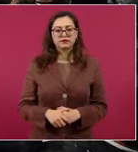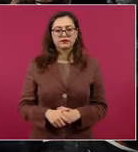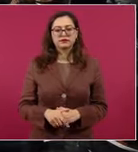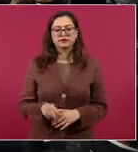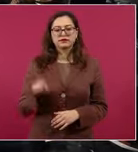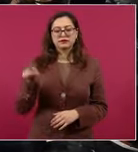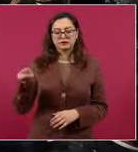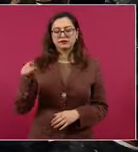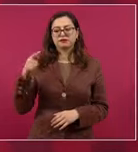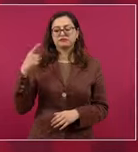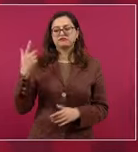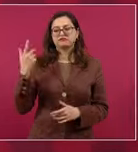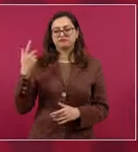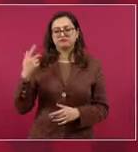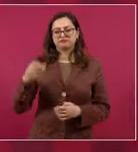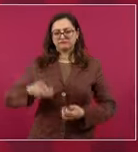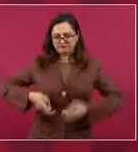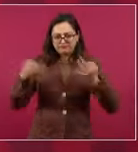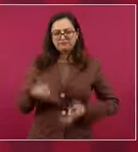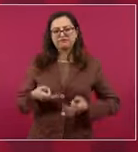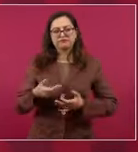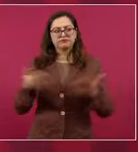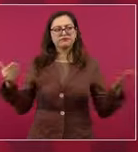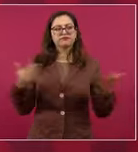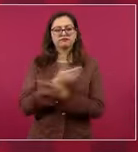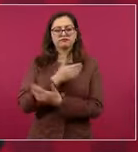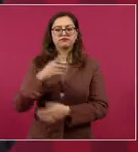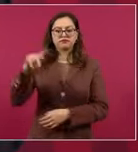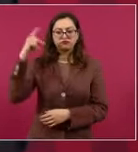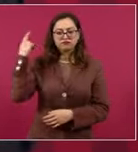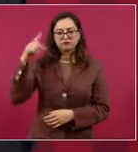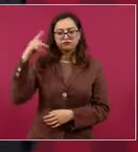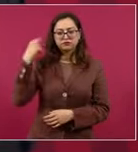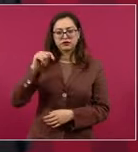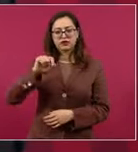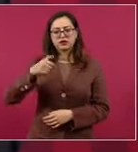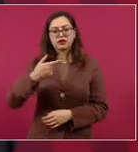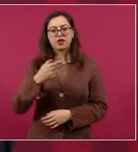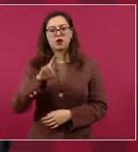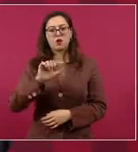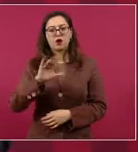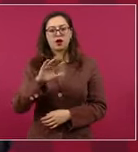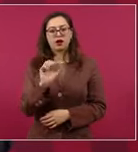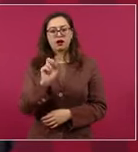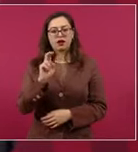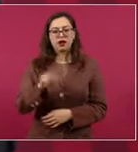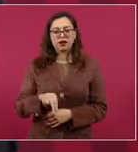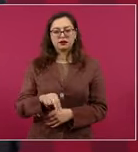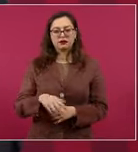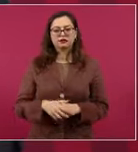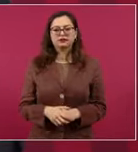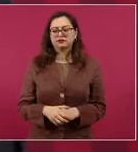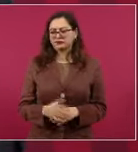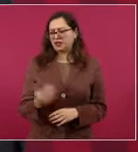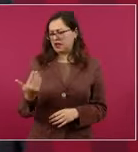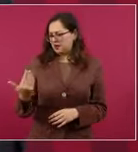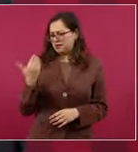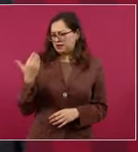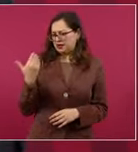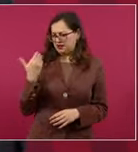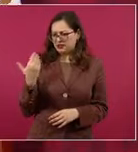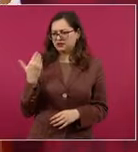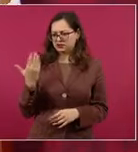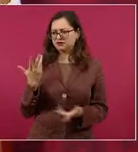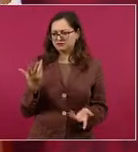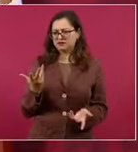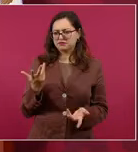Tehuacán, de esa región. Estuve hace relativamente poco con él en su